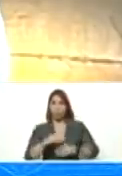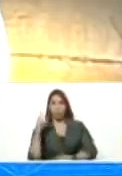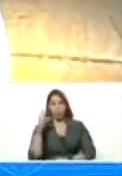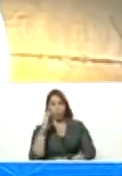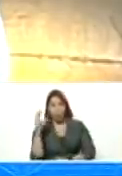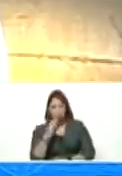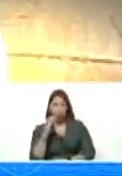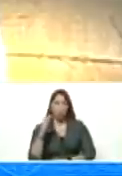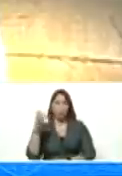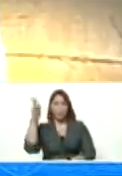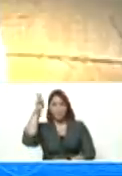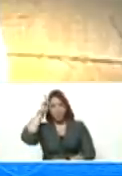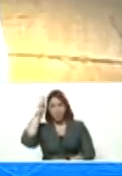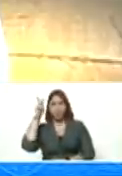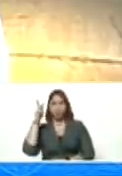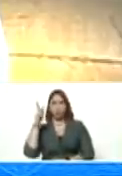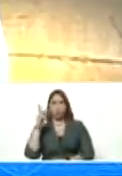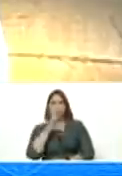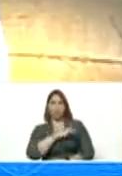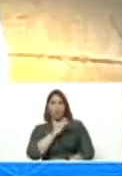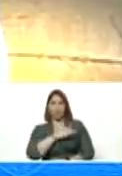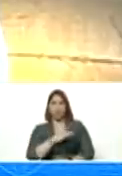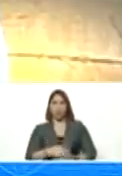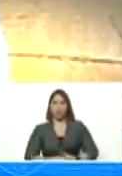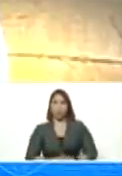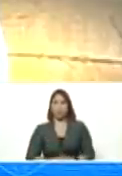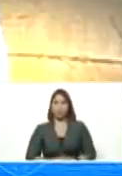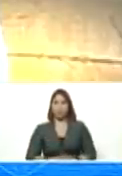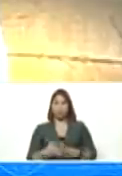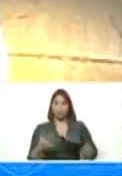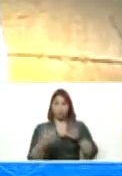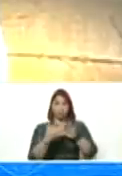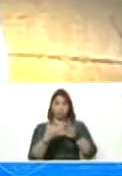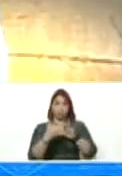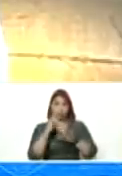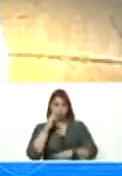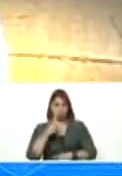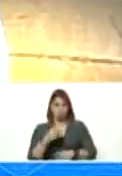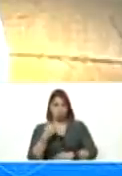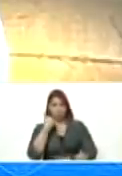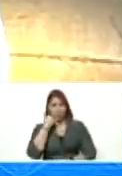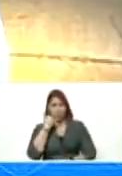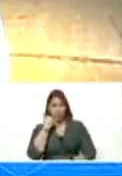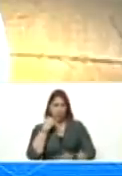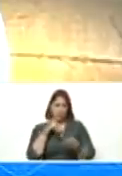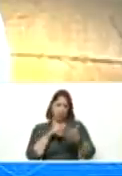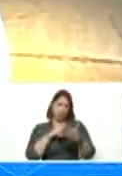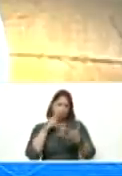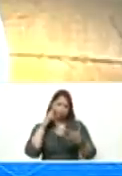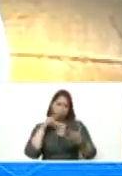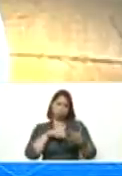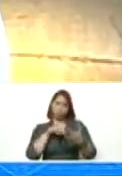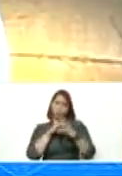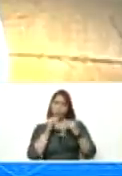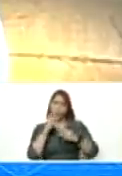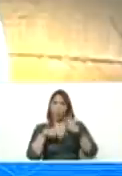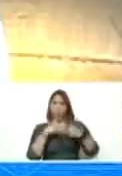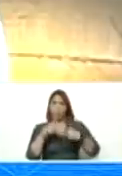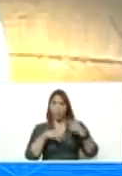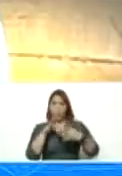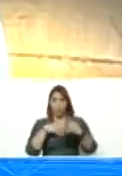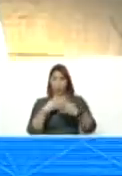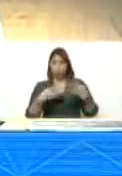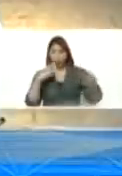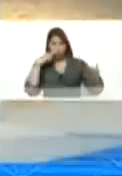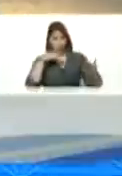Colombia, en Perú, en Chile, que se conecta por su teléfono y ve todos nuestros programas. Se